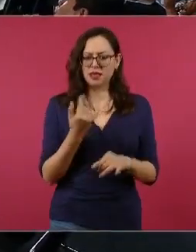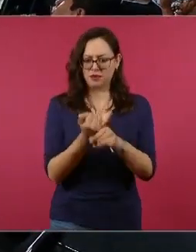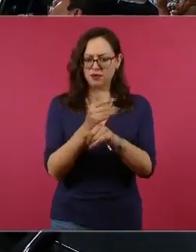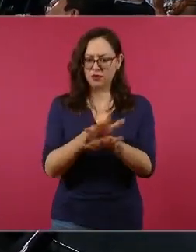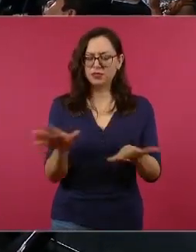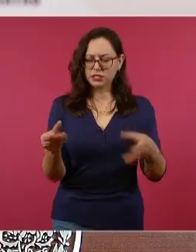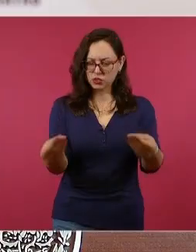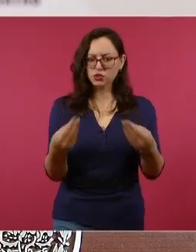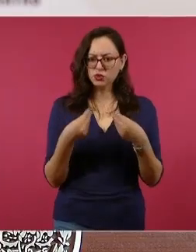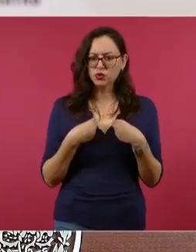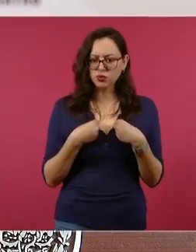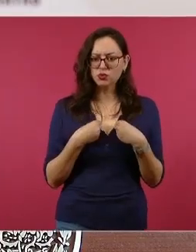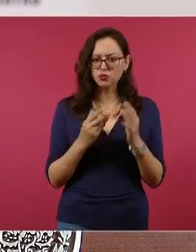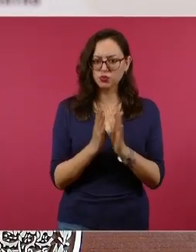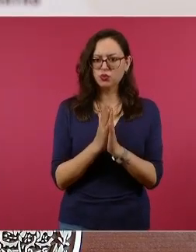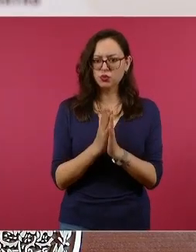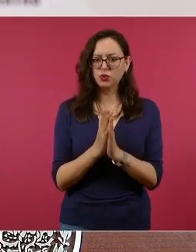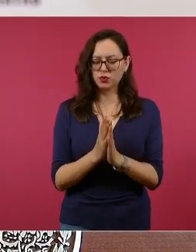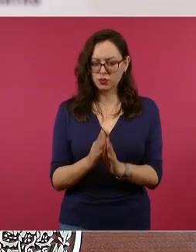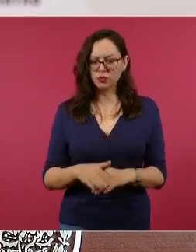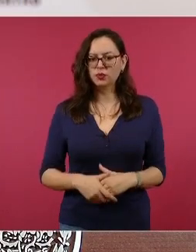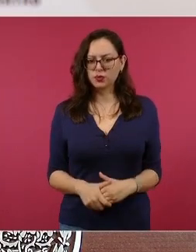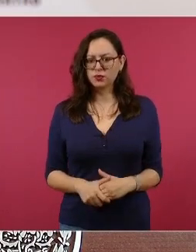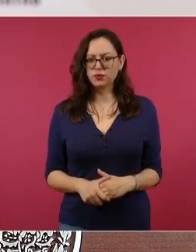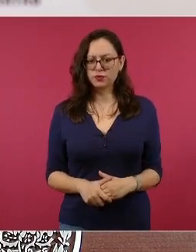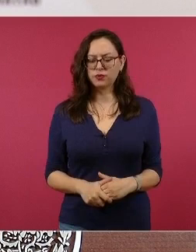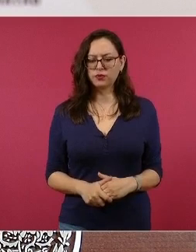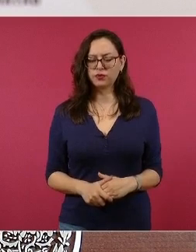sí. También es